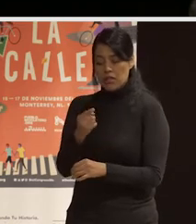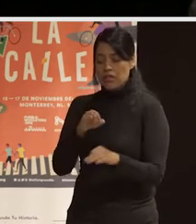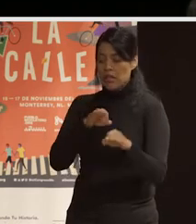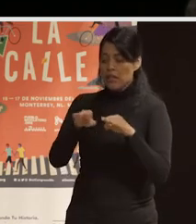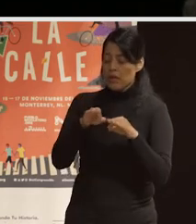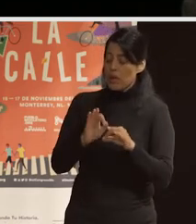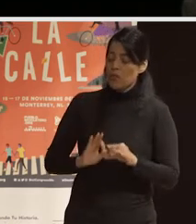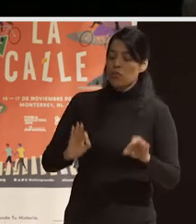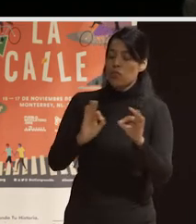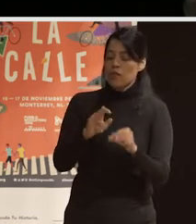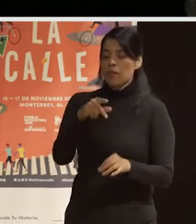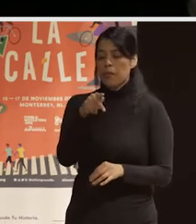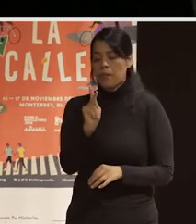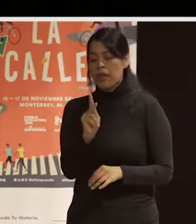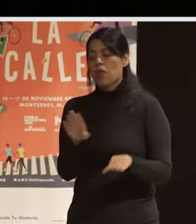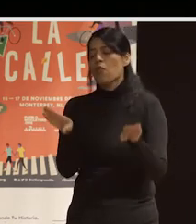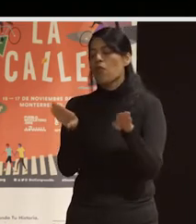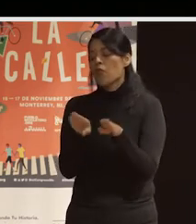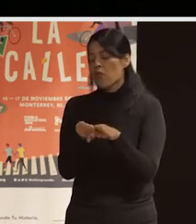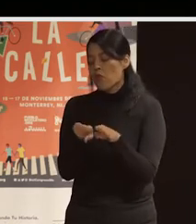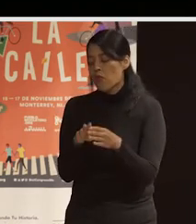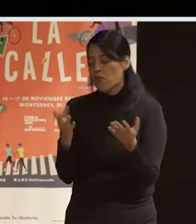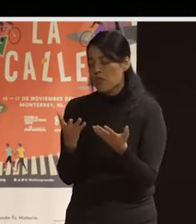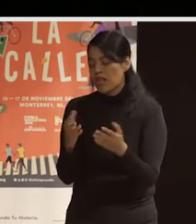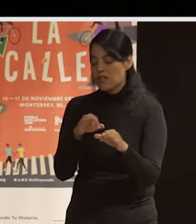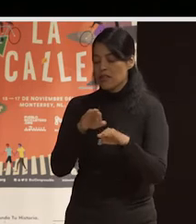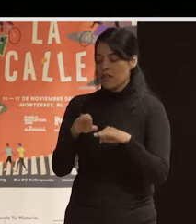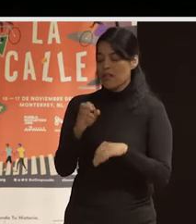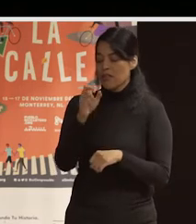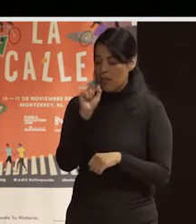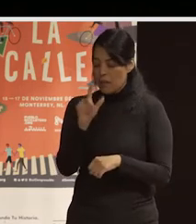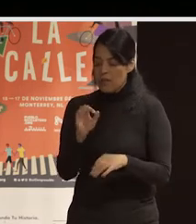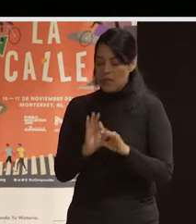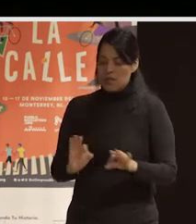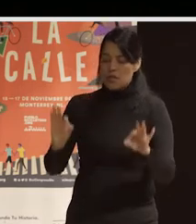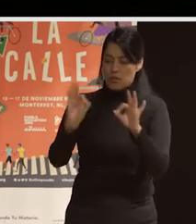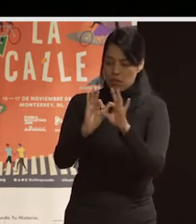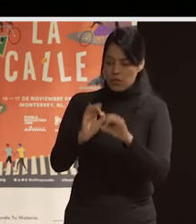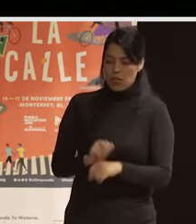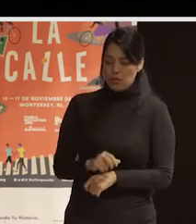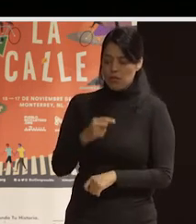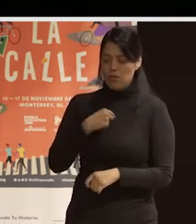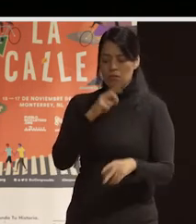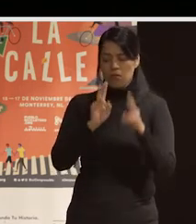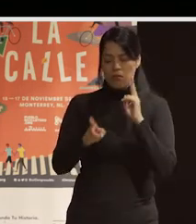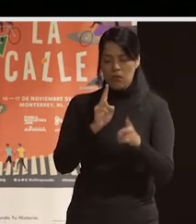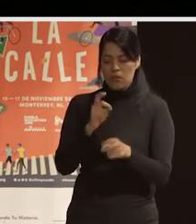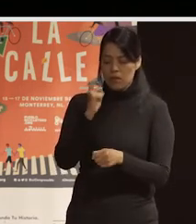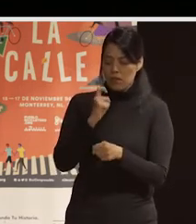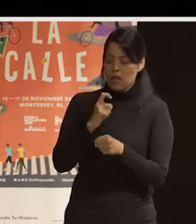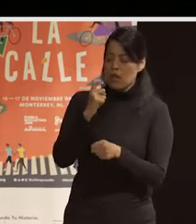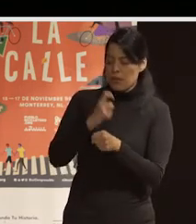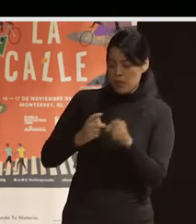pero así de importante es cómo se hace el trabajo entonces les cuento la historia de que el primer